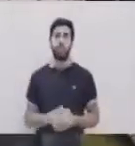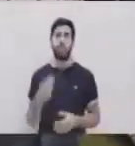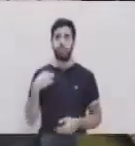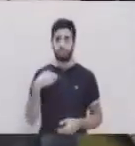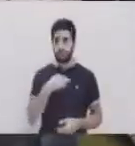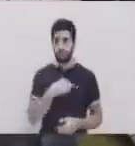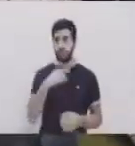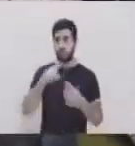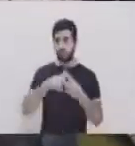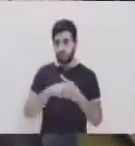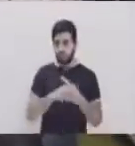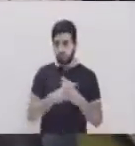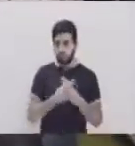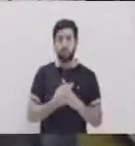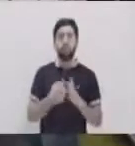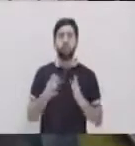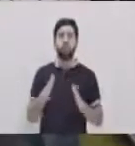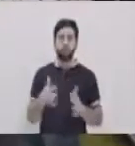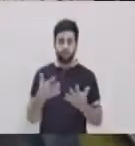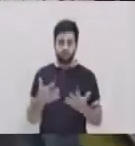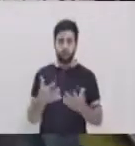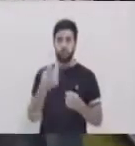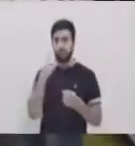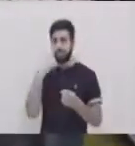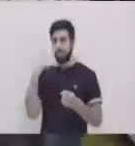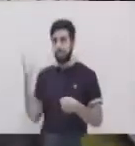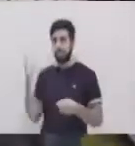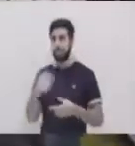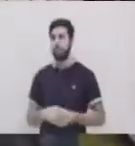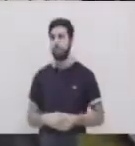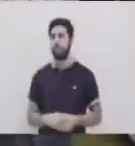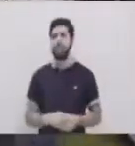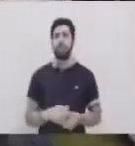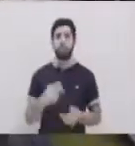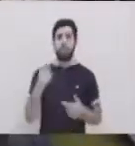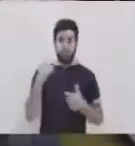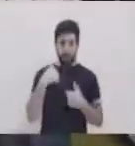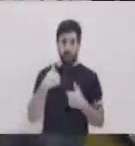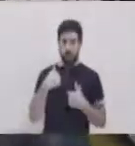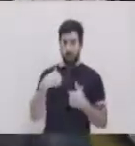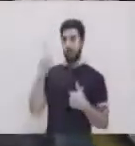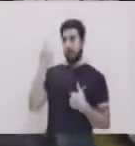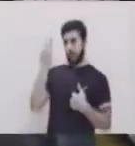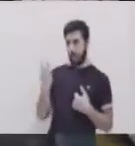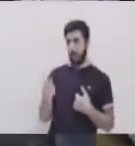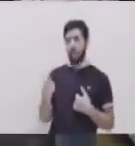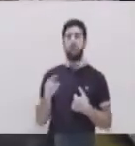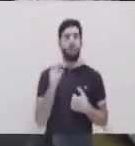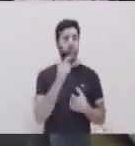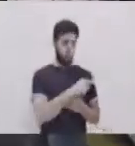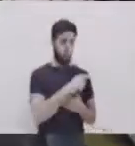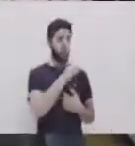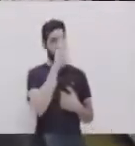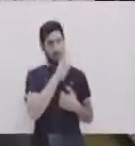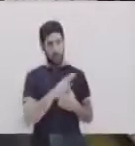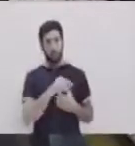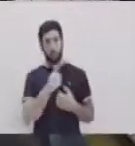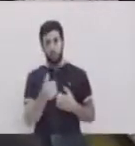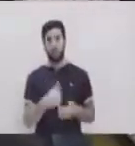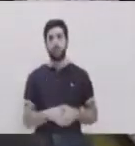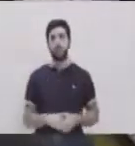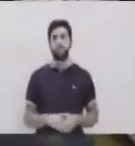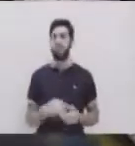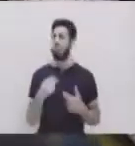comenzar, primero vamos a leer estos dos textos y vamos a establecer algunas diferencias. Perfecto. Yo leeré este y tú me... Yo leo este.